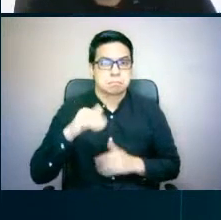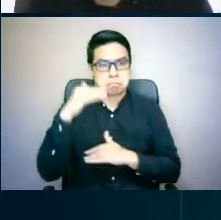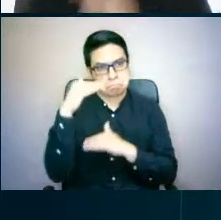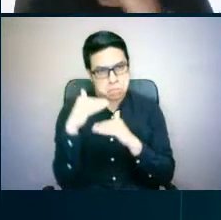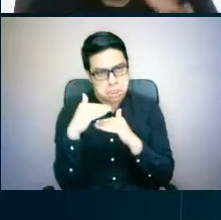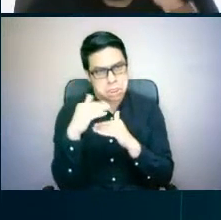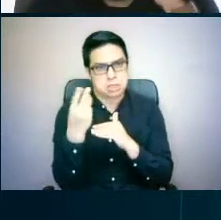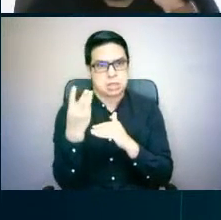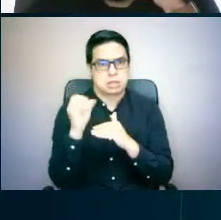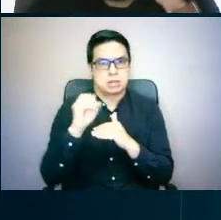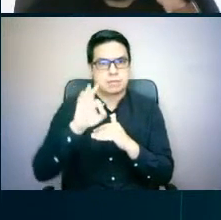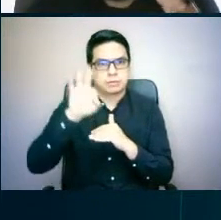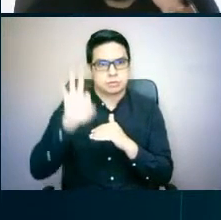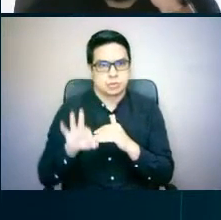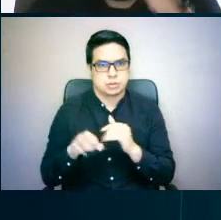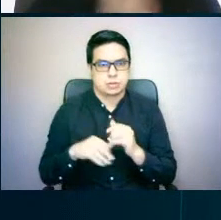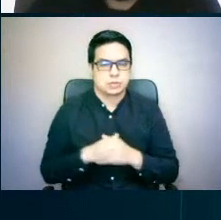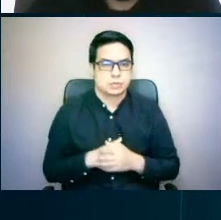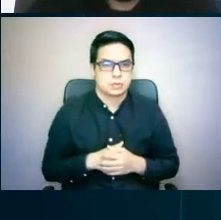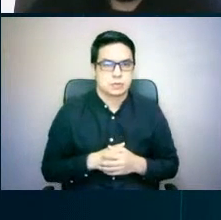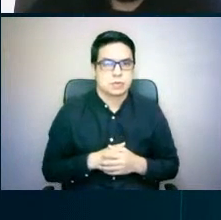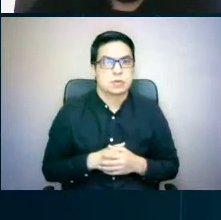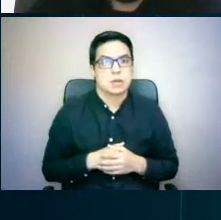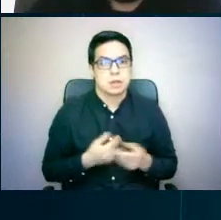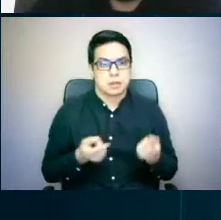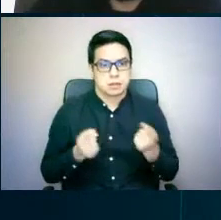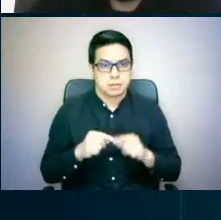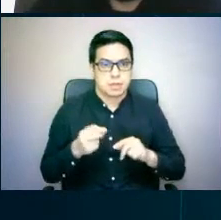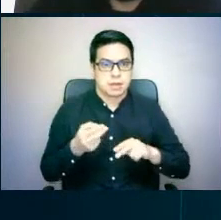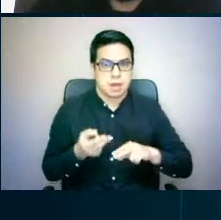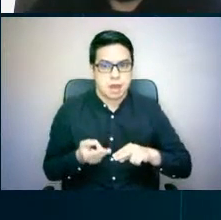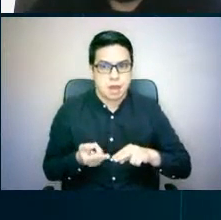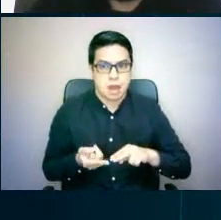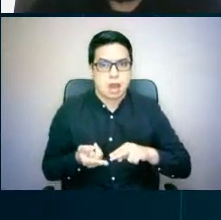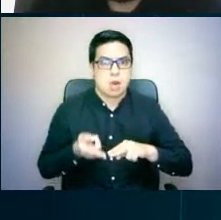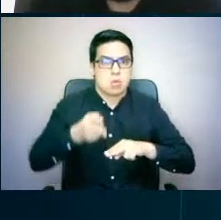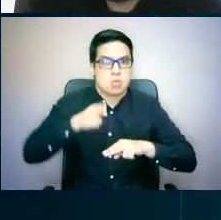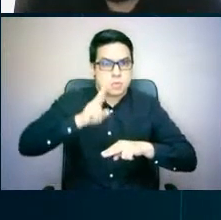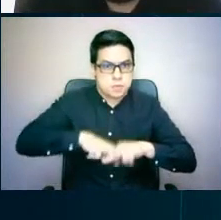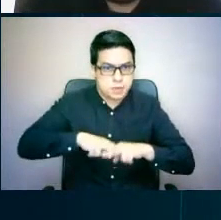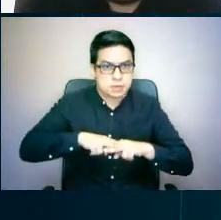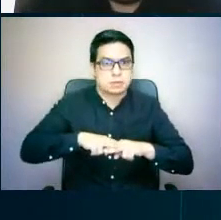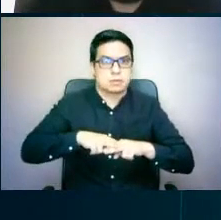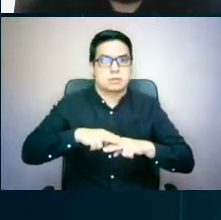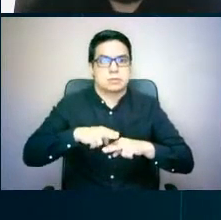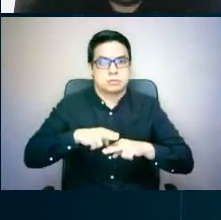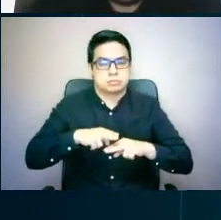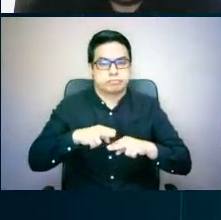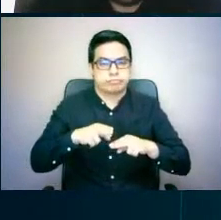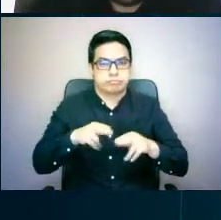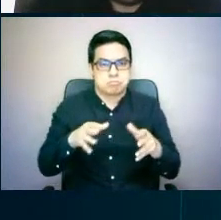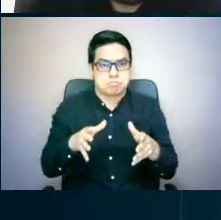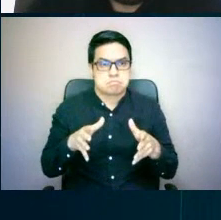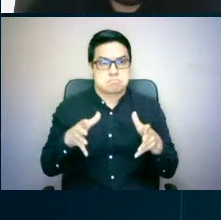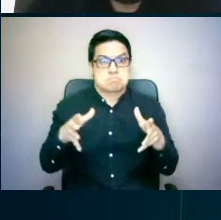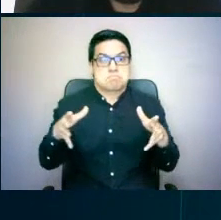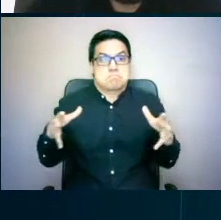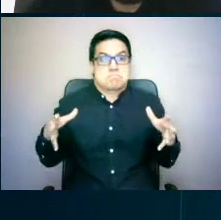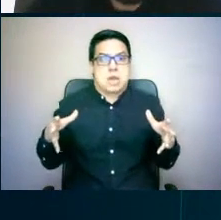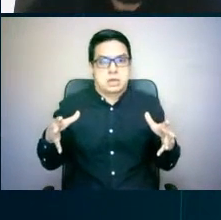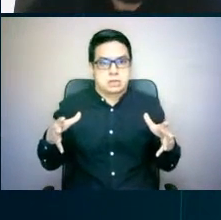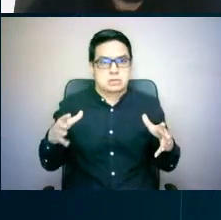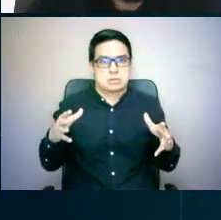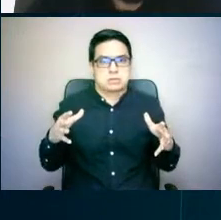acá, entonces, por ende, tendríamos un aumento de las dimensiones en un 30% para compensar esta capacidad